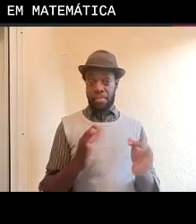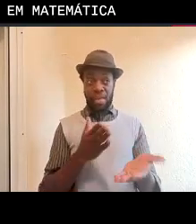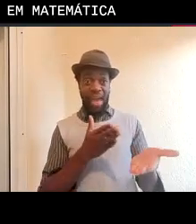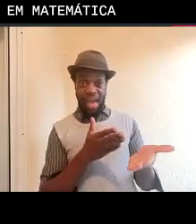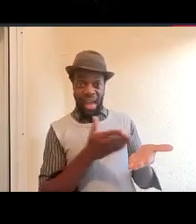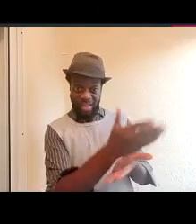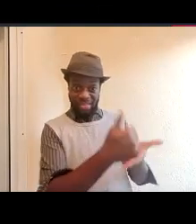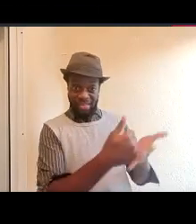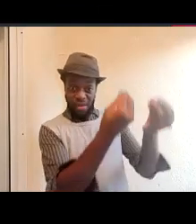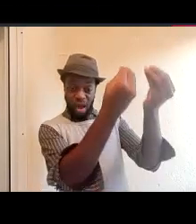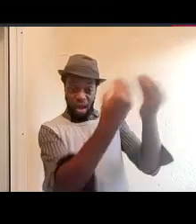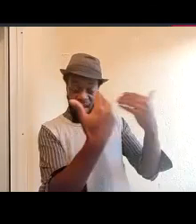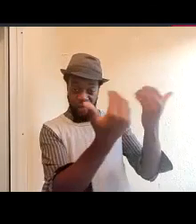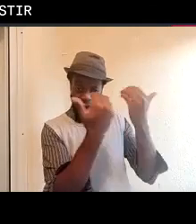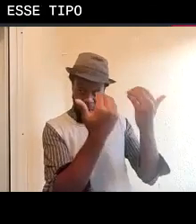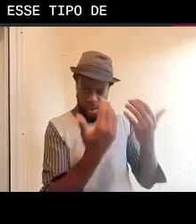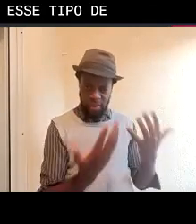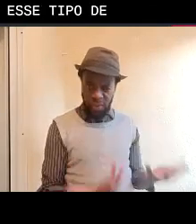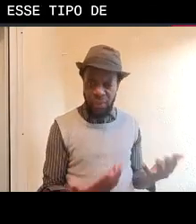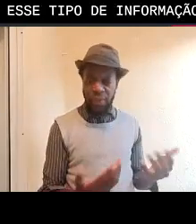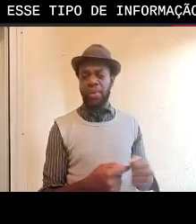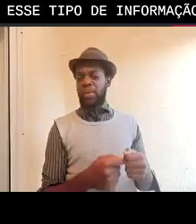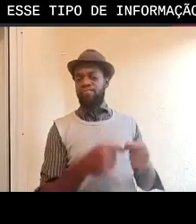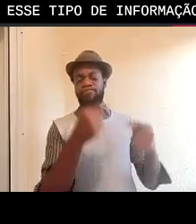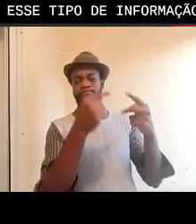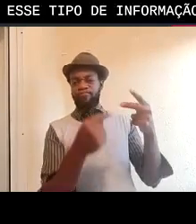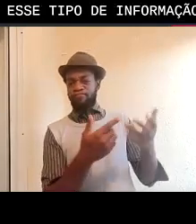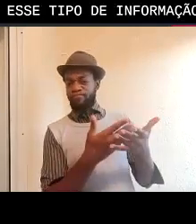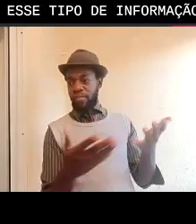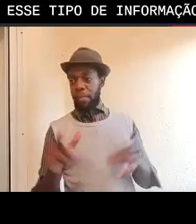información a todo tipo de personas con discapacidad.